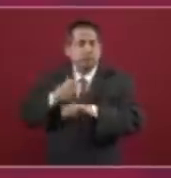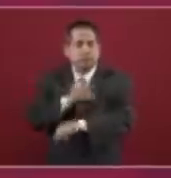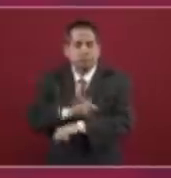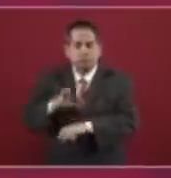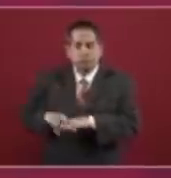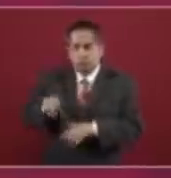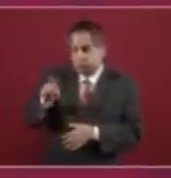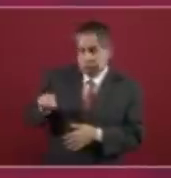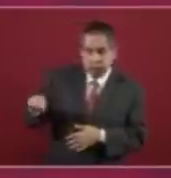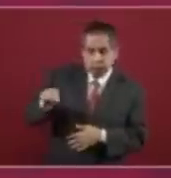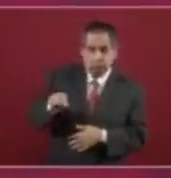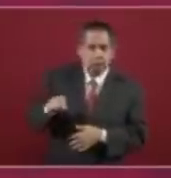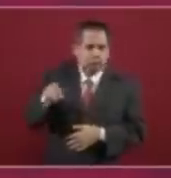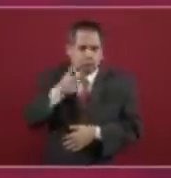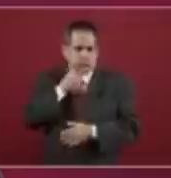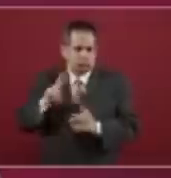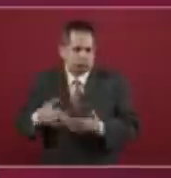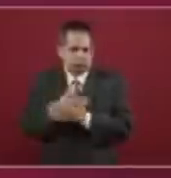un sonorense,